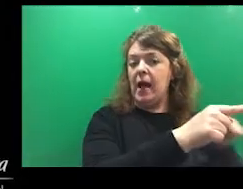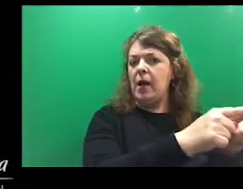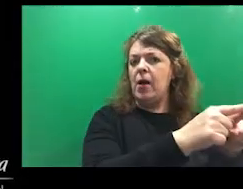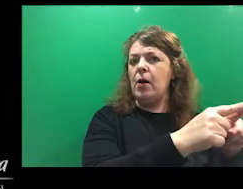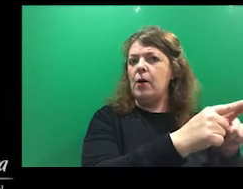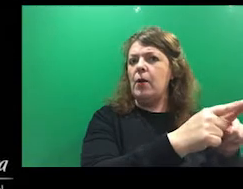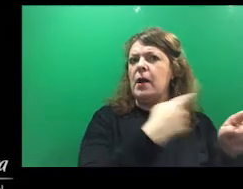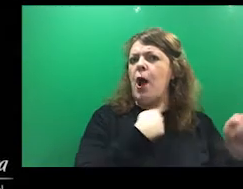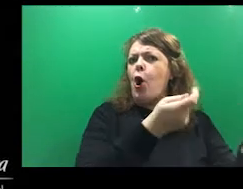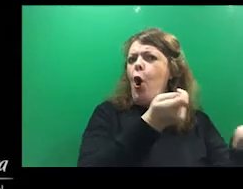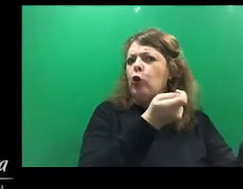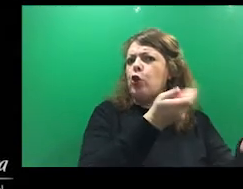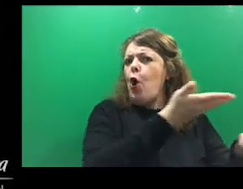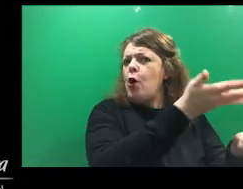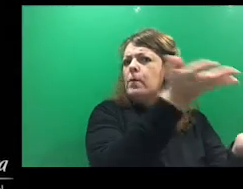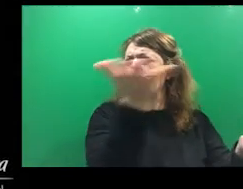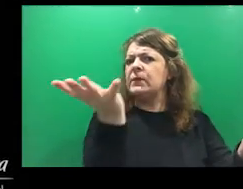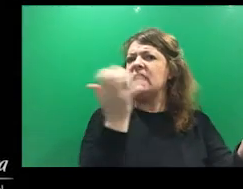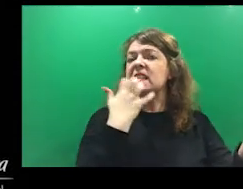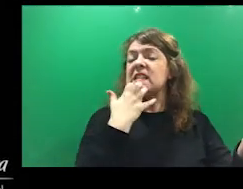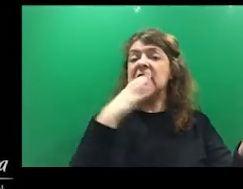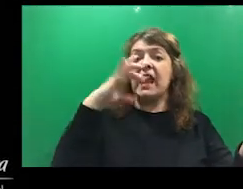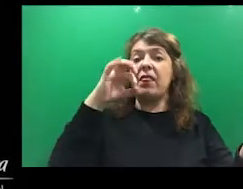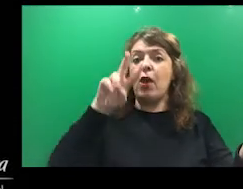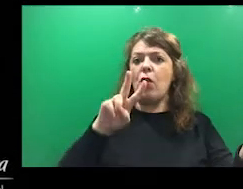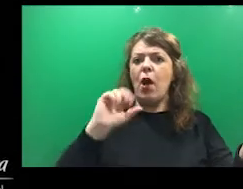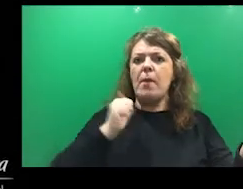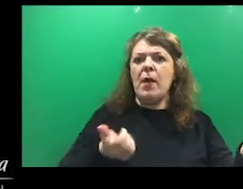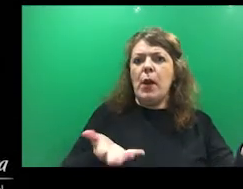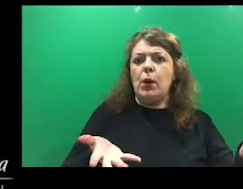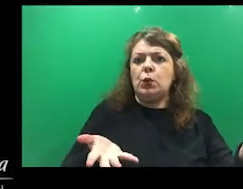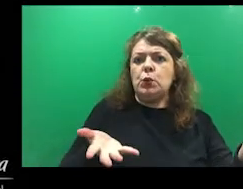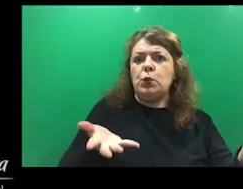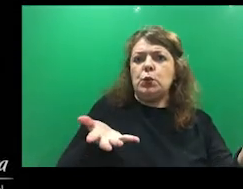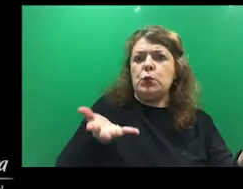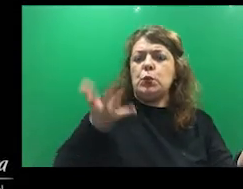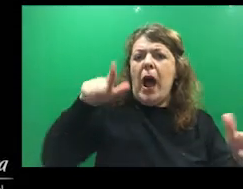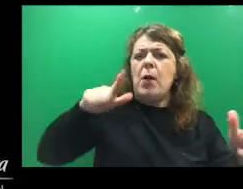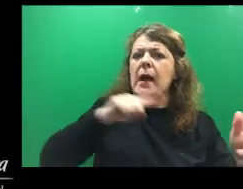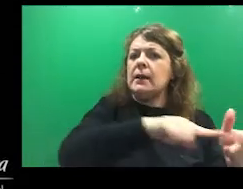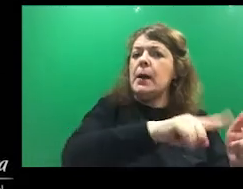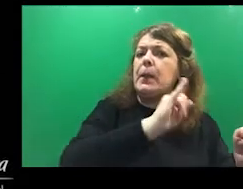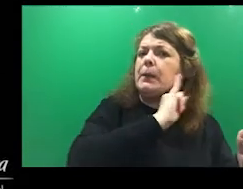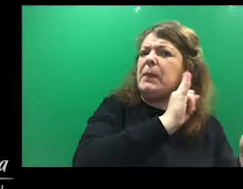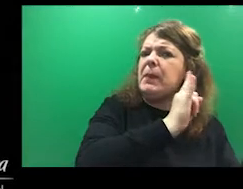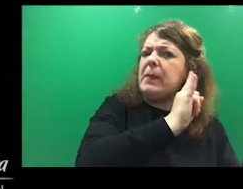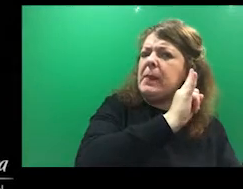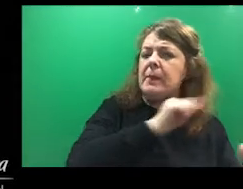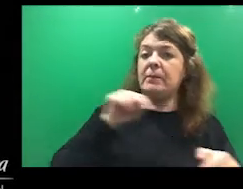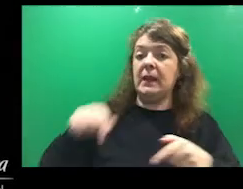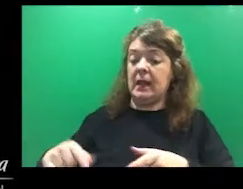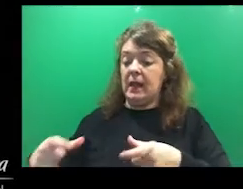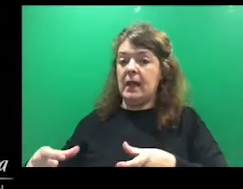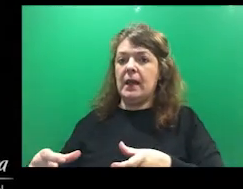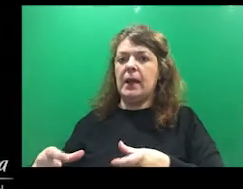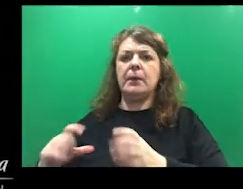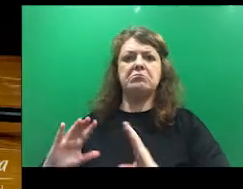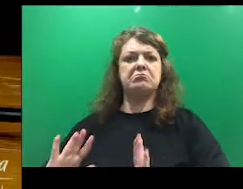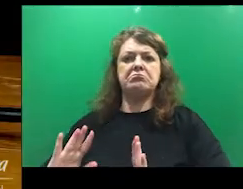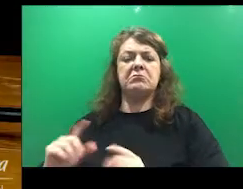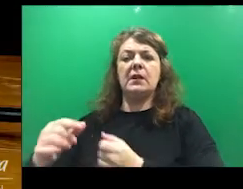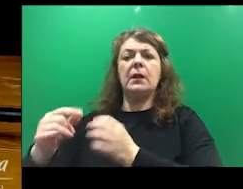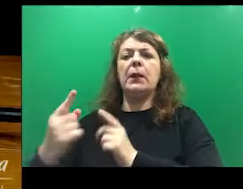porque este sensor de aquí va a servir como control. Si el CO2 empieza a subir en la sala, empezará a pitar, pero si